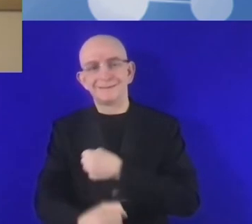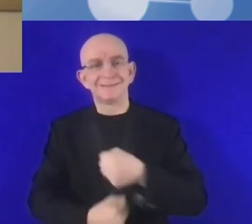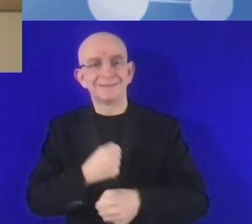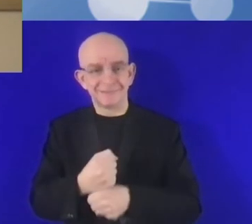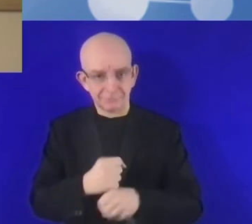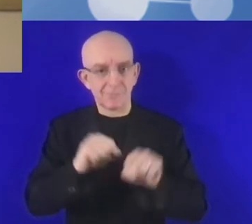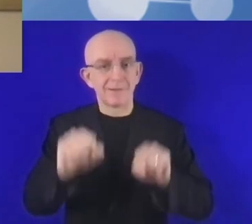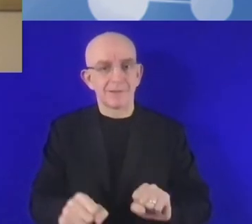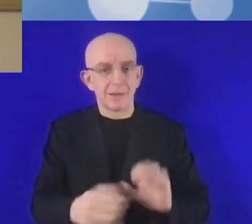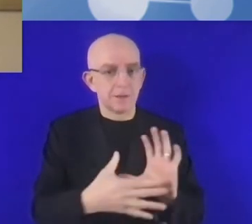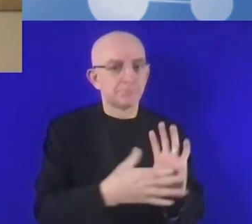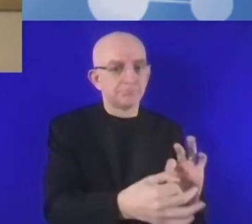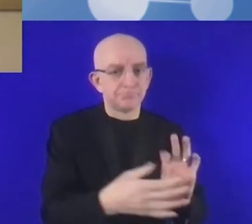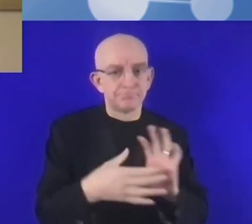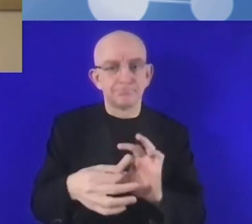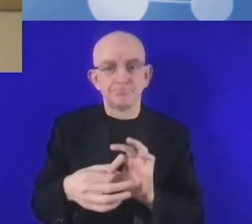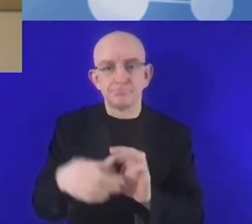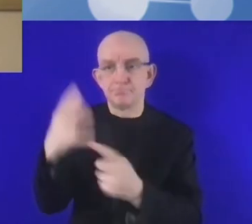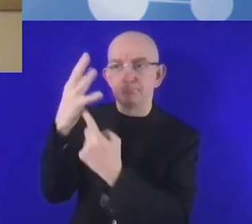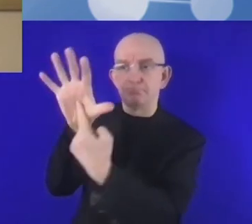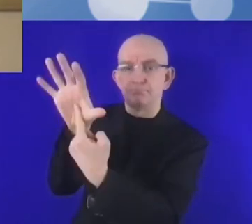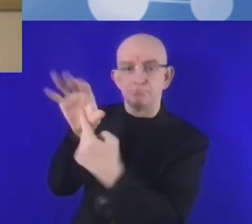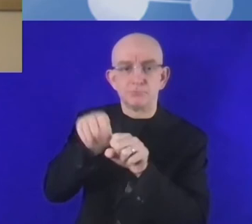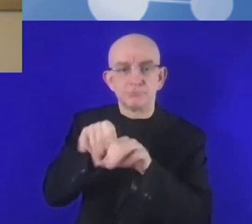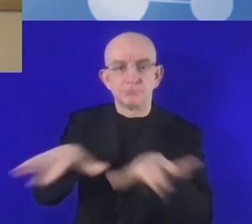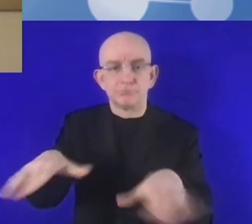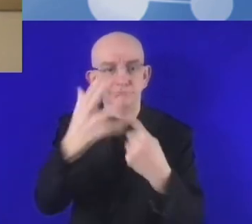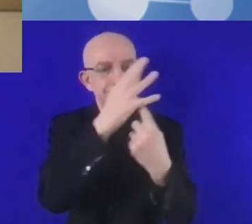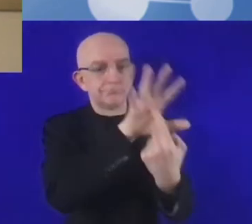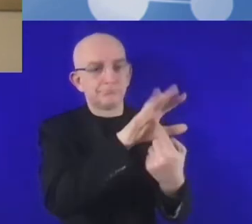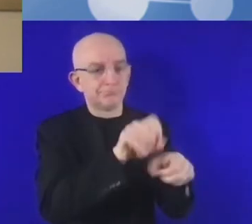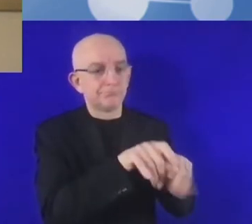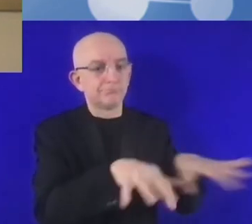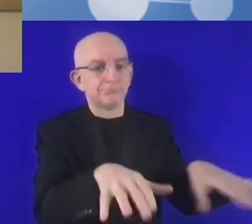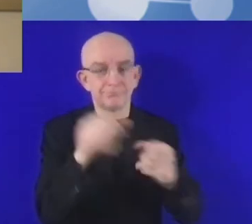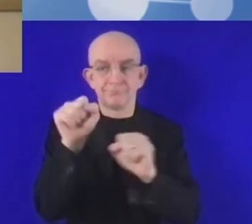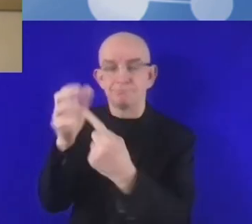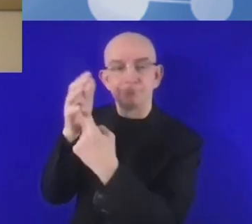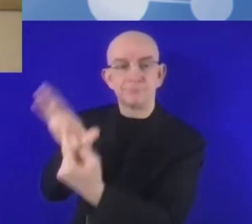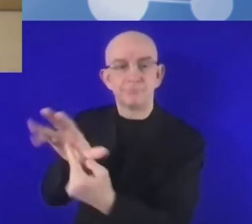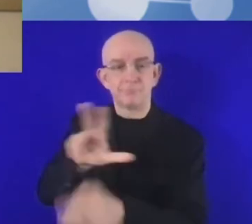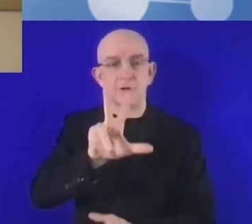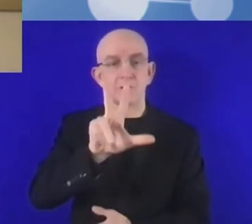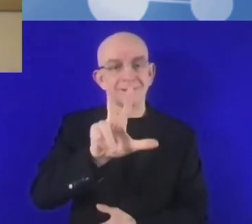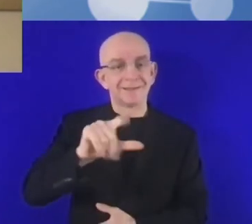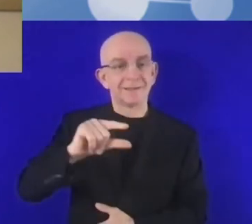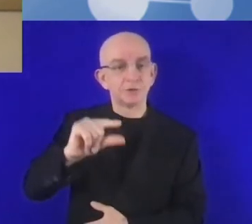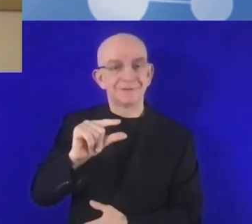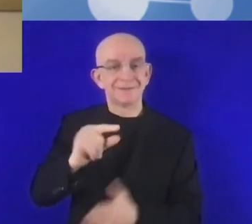ancha en los próximos 2-3 años, de manera que en los mercados donde estamos